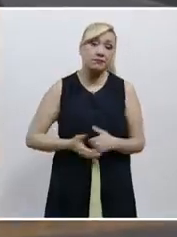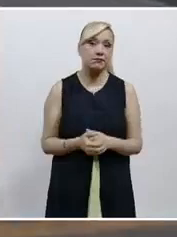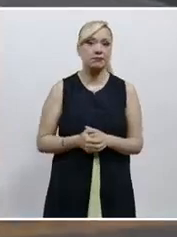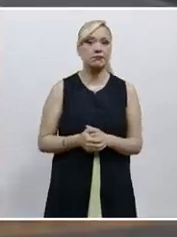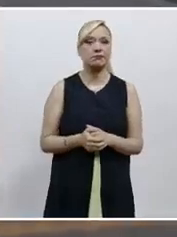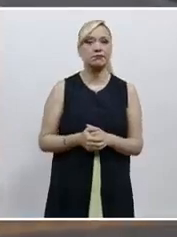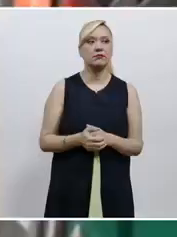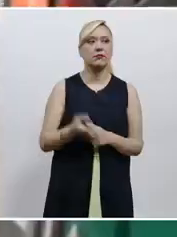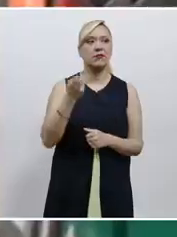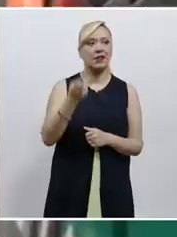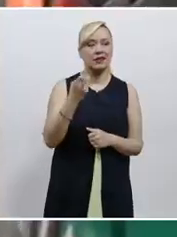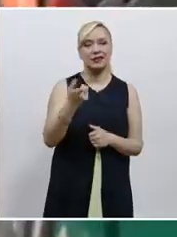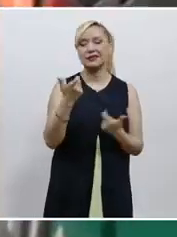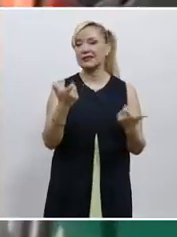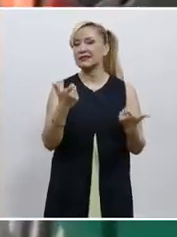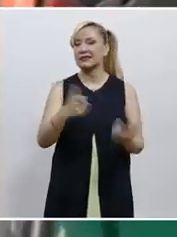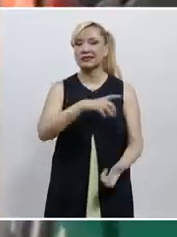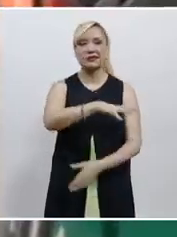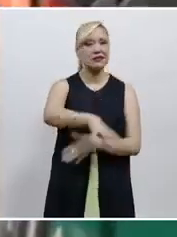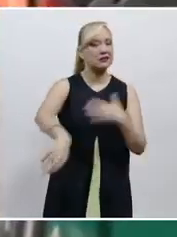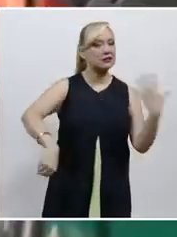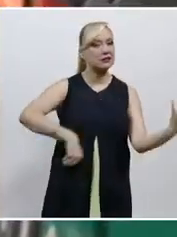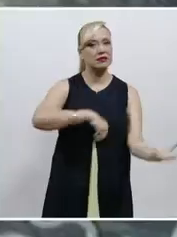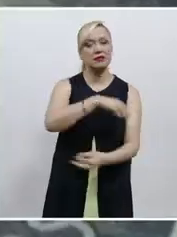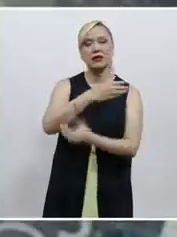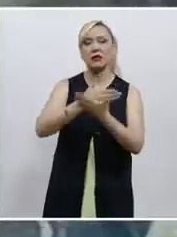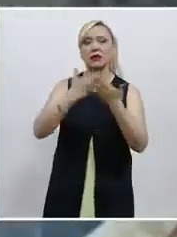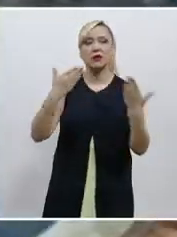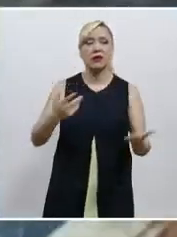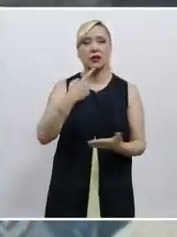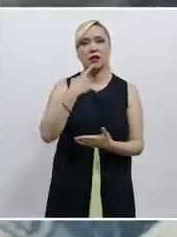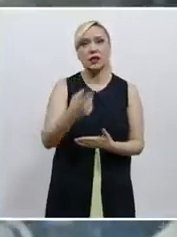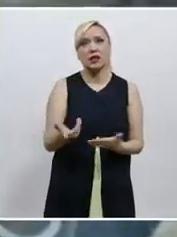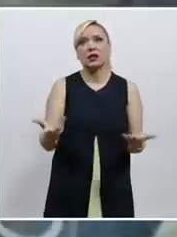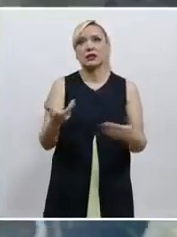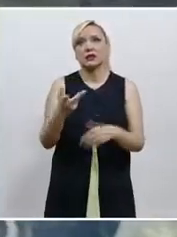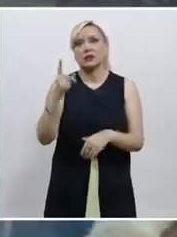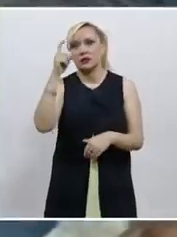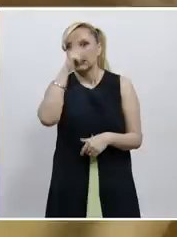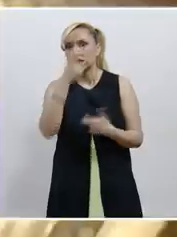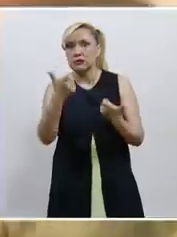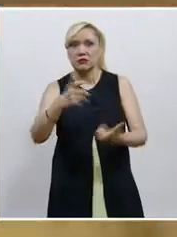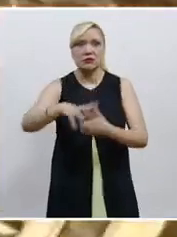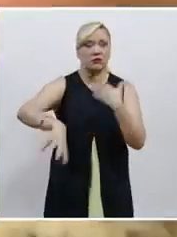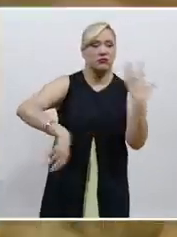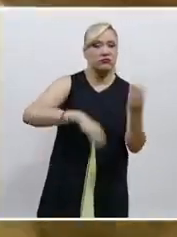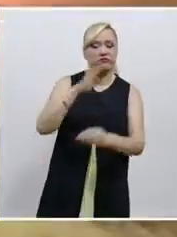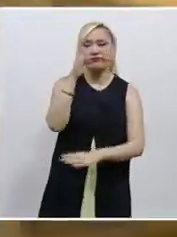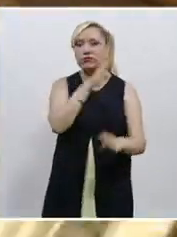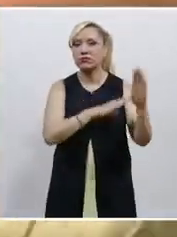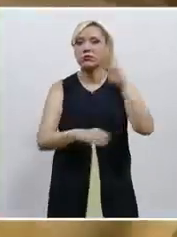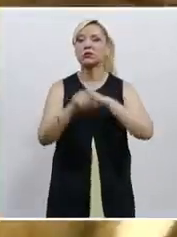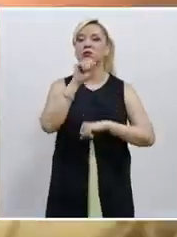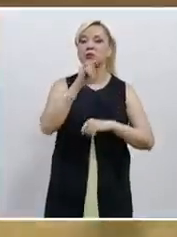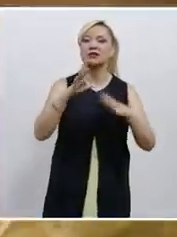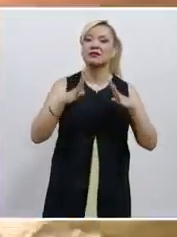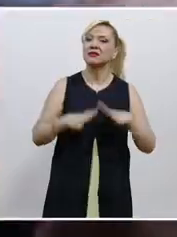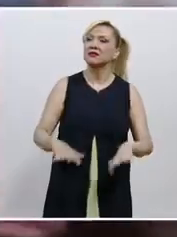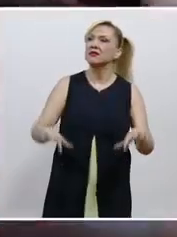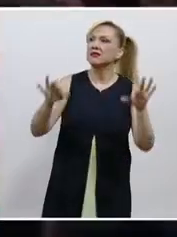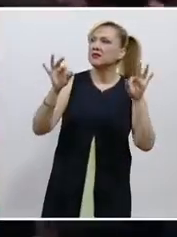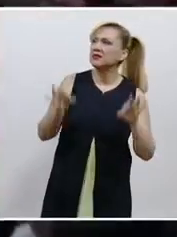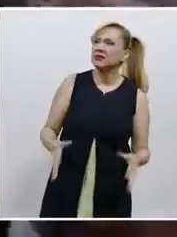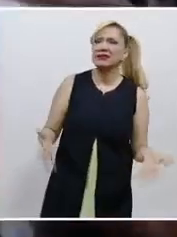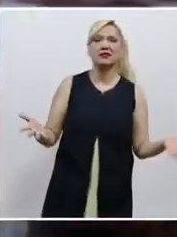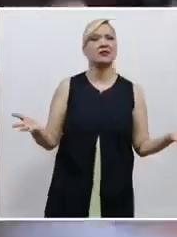poco dicho escenario económico, la CEPAL añadió que junto a los riesgos financieros persiste la incertidumbre respecto